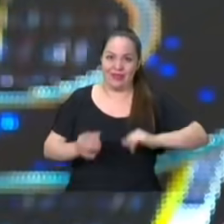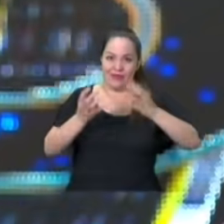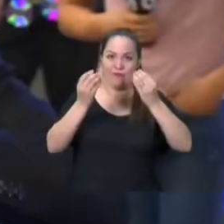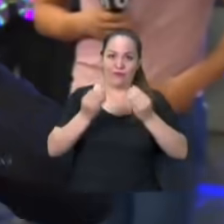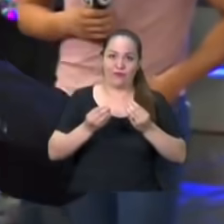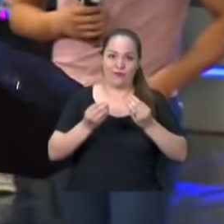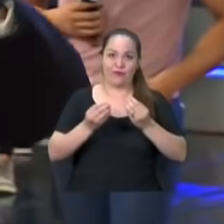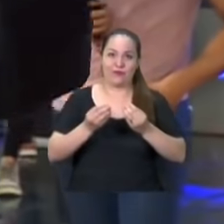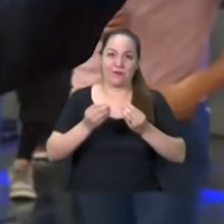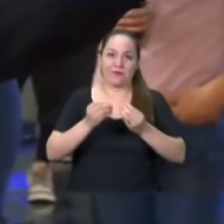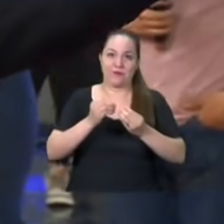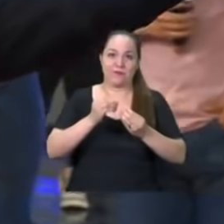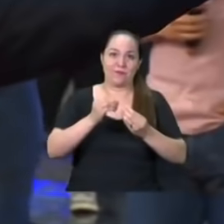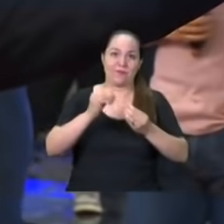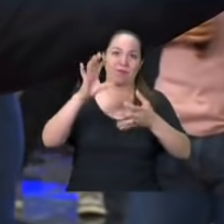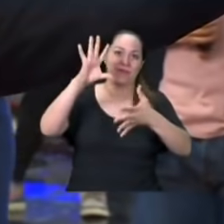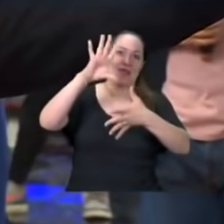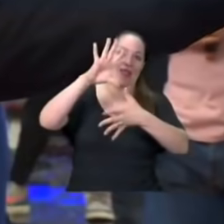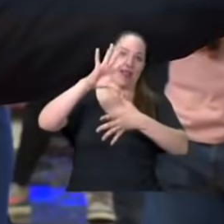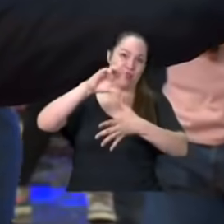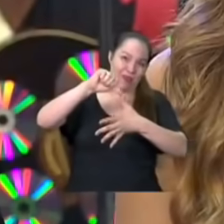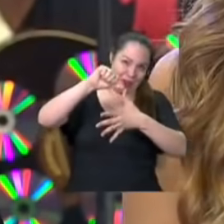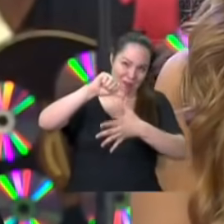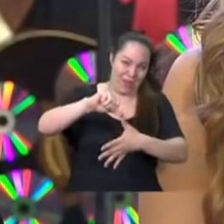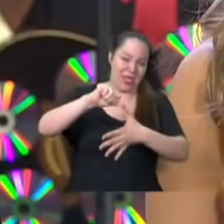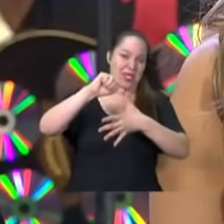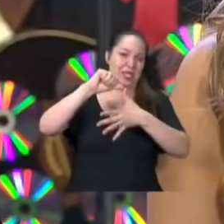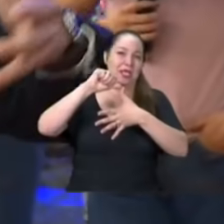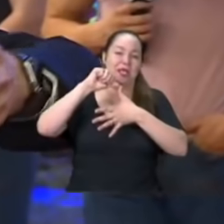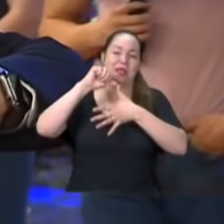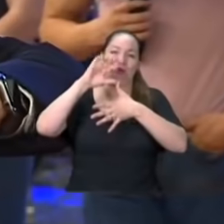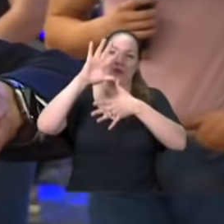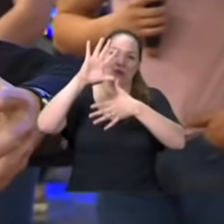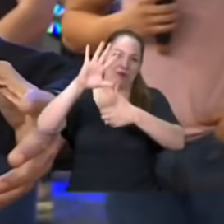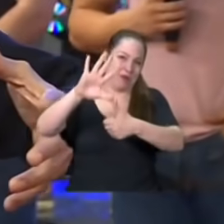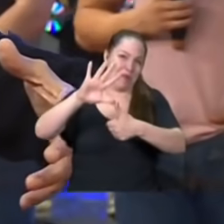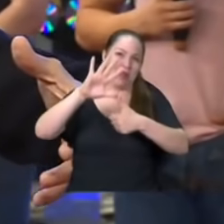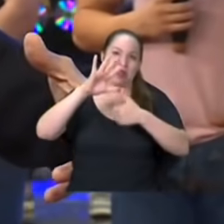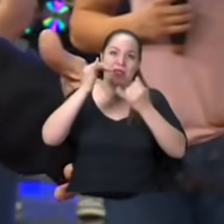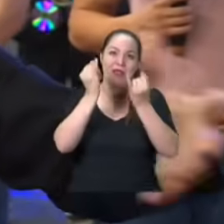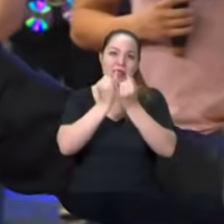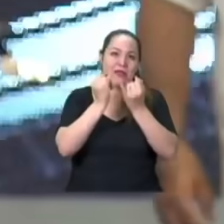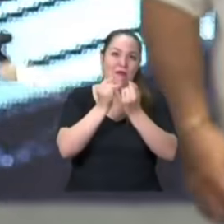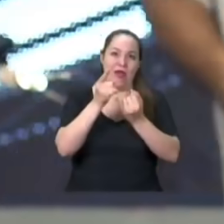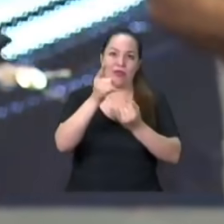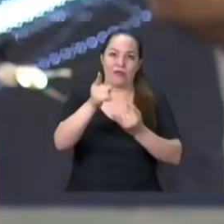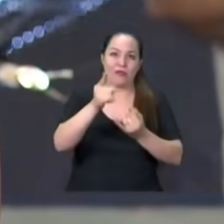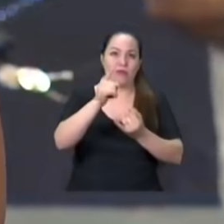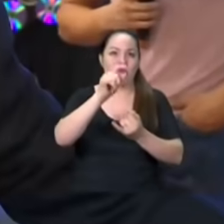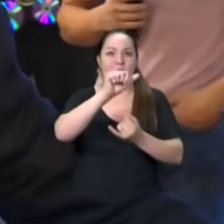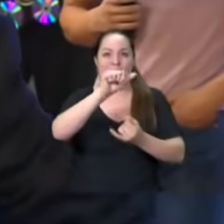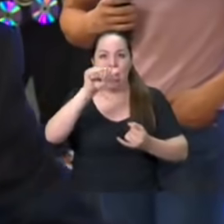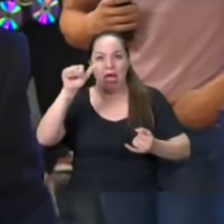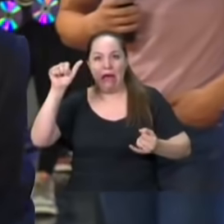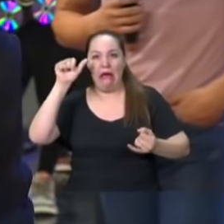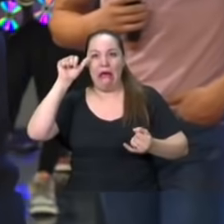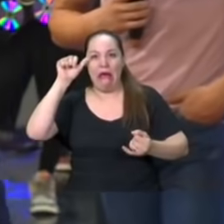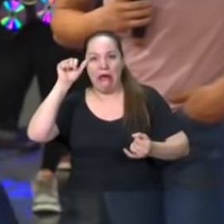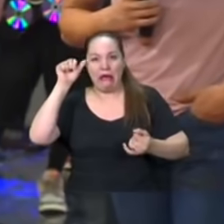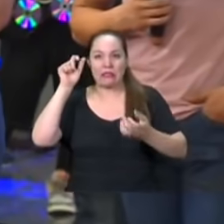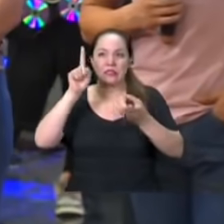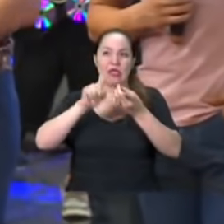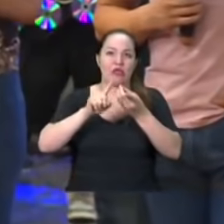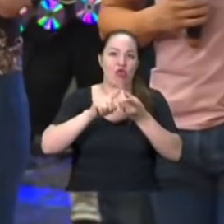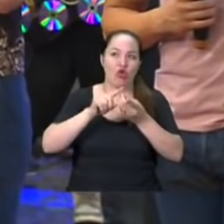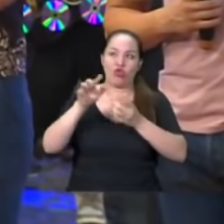Norteamérica. ¿Estás tú en Asia? ¿Hacia dónde? ¿Dónde andas?